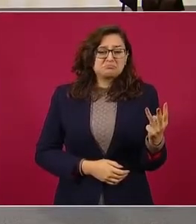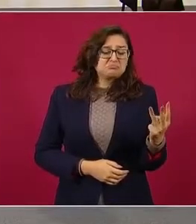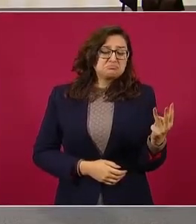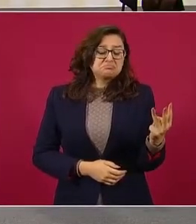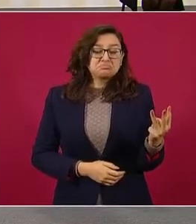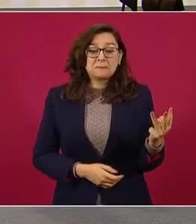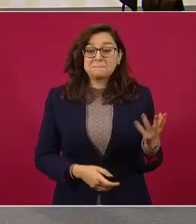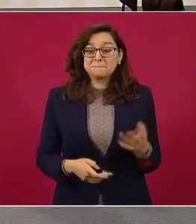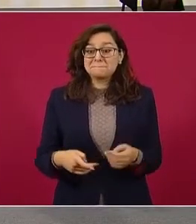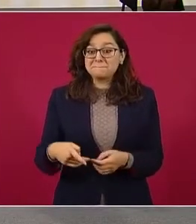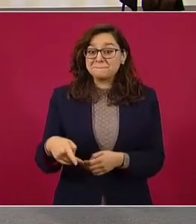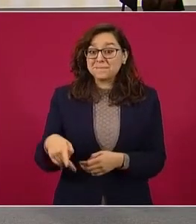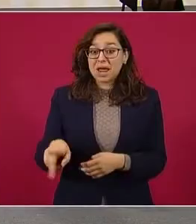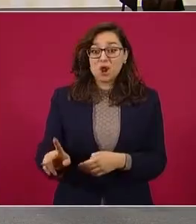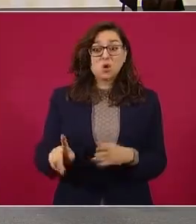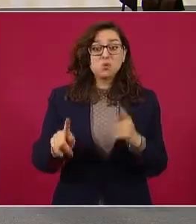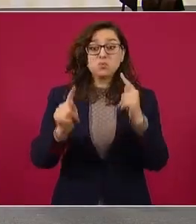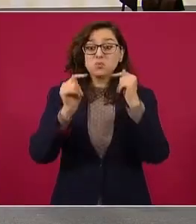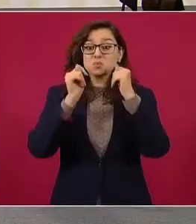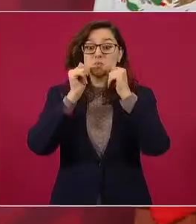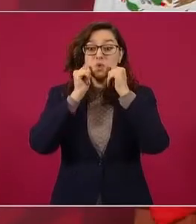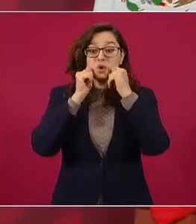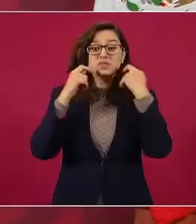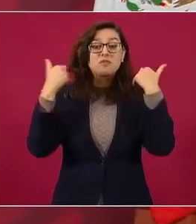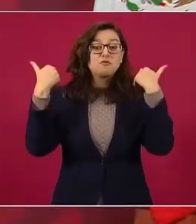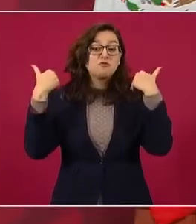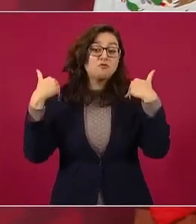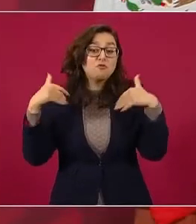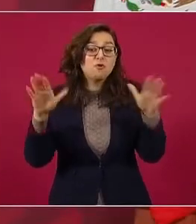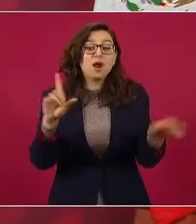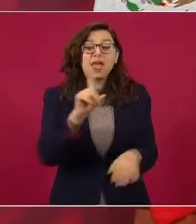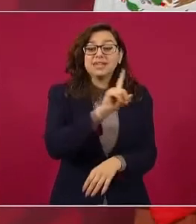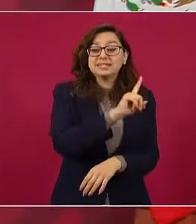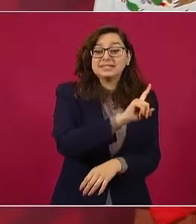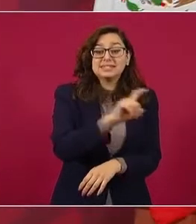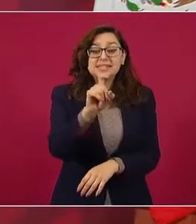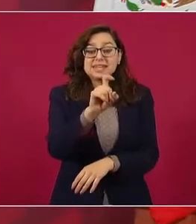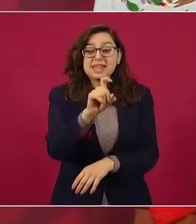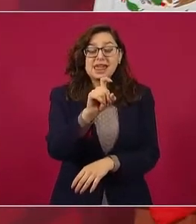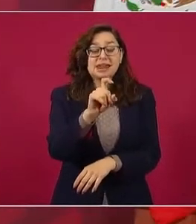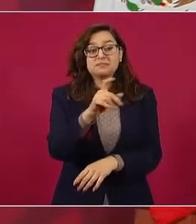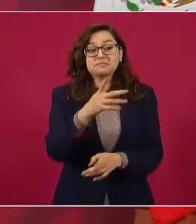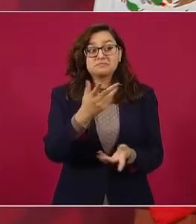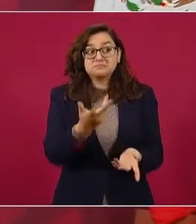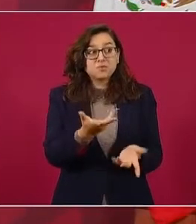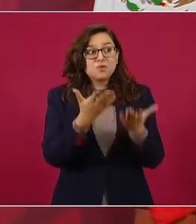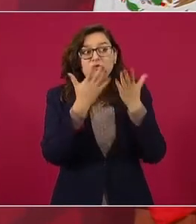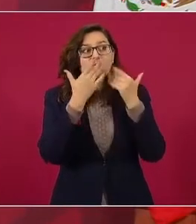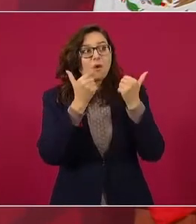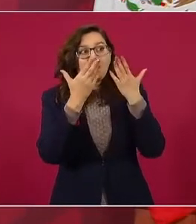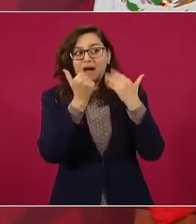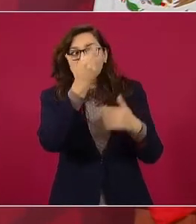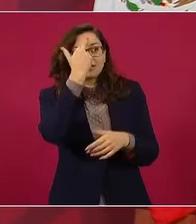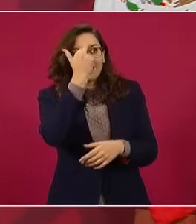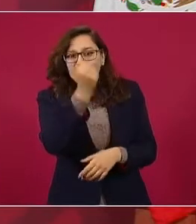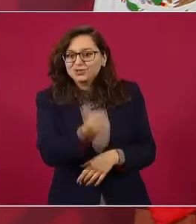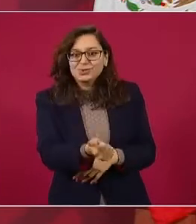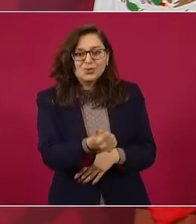si no tienen la razón, no. Y México es libre y es soberano.